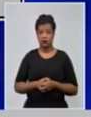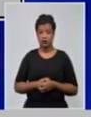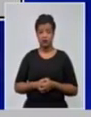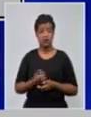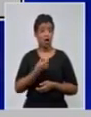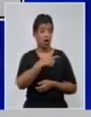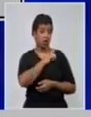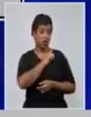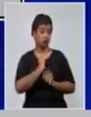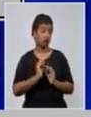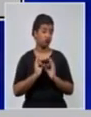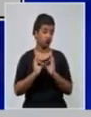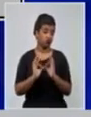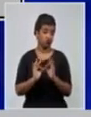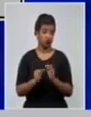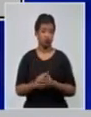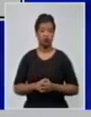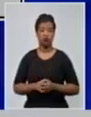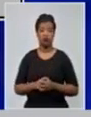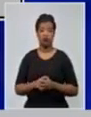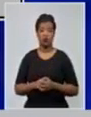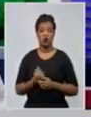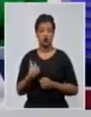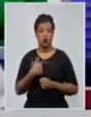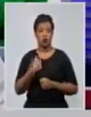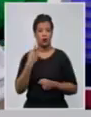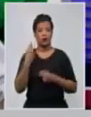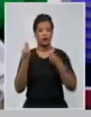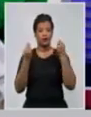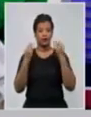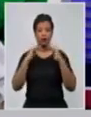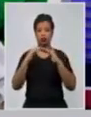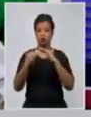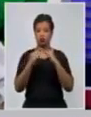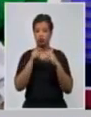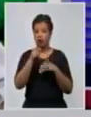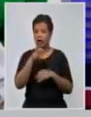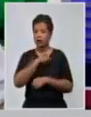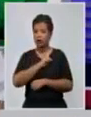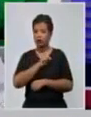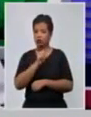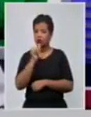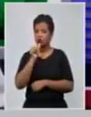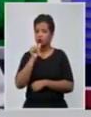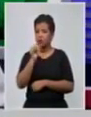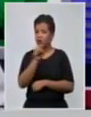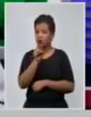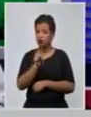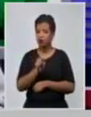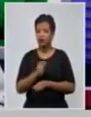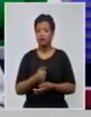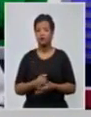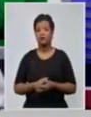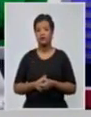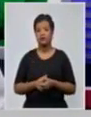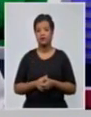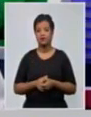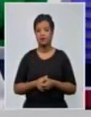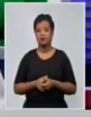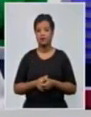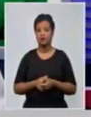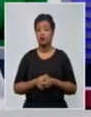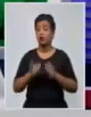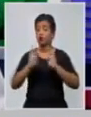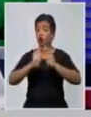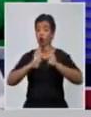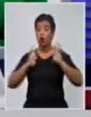ayer precisamente se discutía, y tú me preguntabas ayer también, Gisela, bueno, es que todas